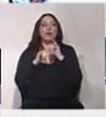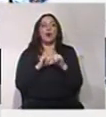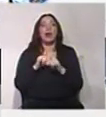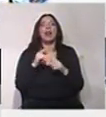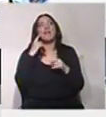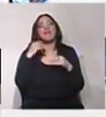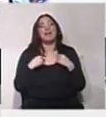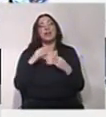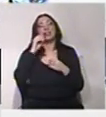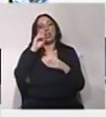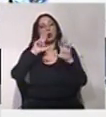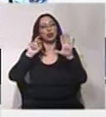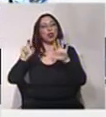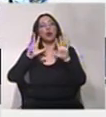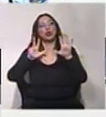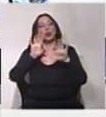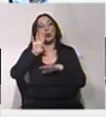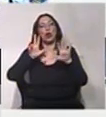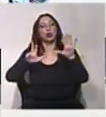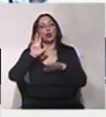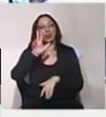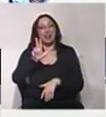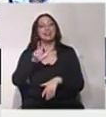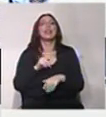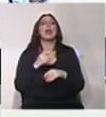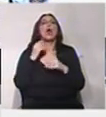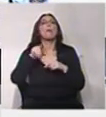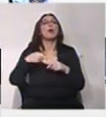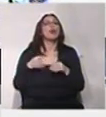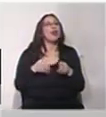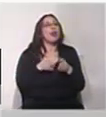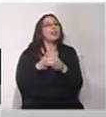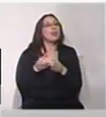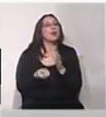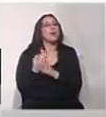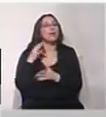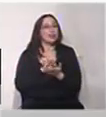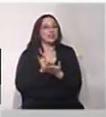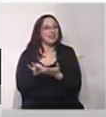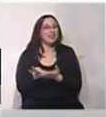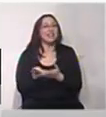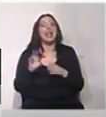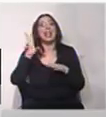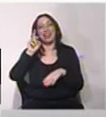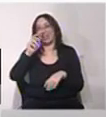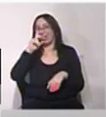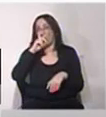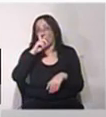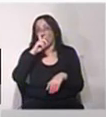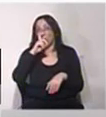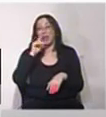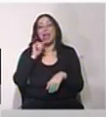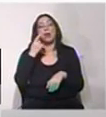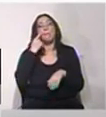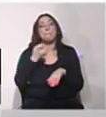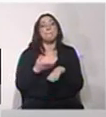VIVE 0800-8483. Más o menos, ¿por dónde va a caminar el nuevo servicio a partir de 30 de junio, ¿no?, que hay una previsión